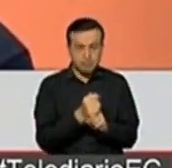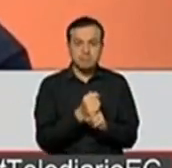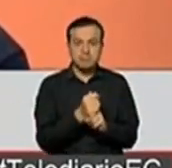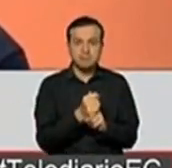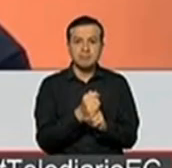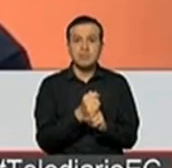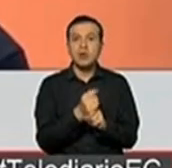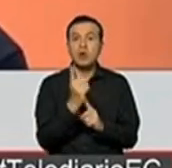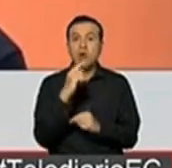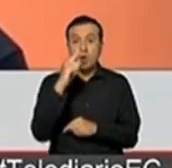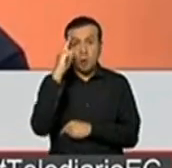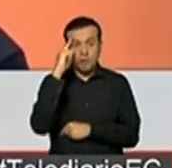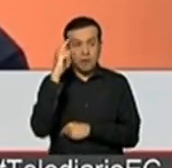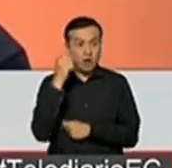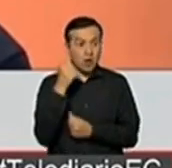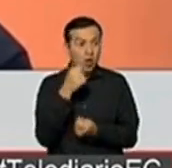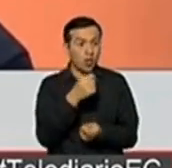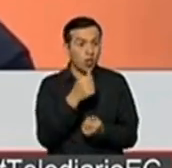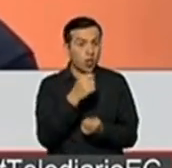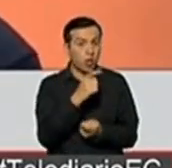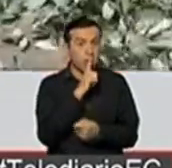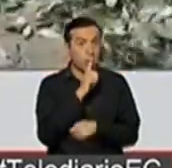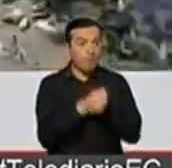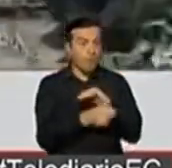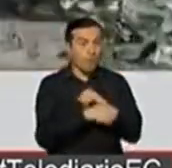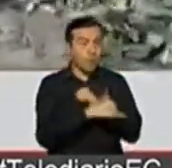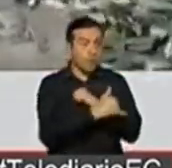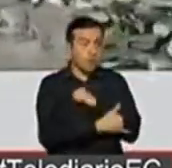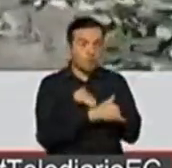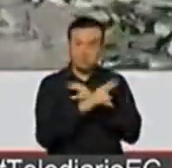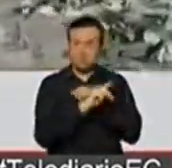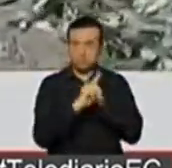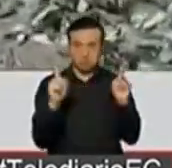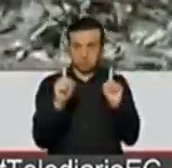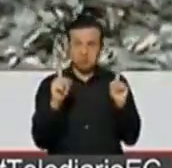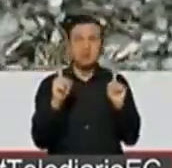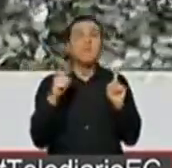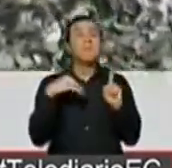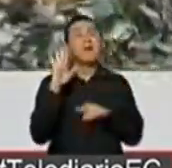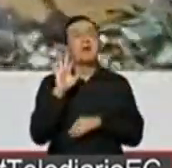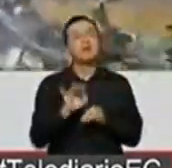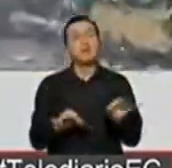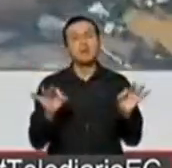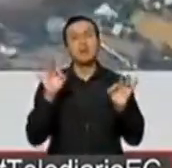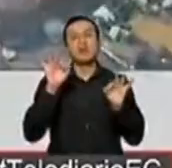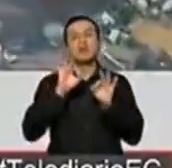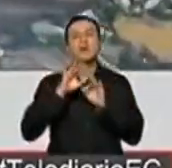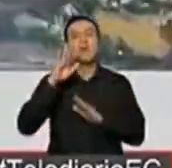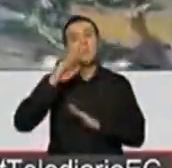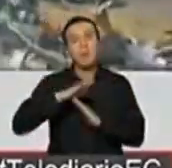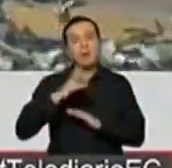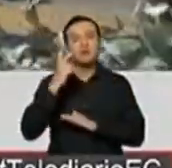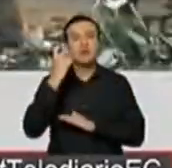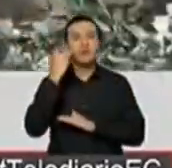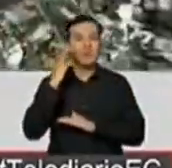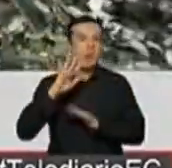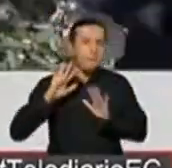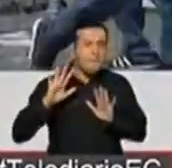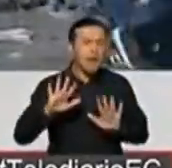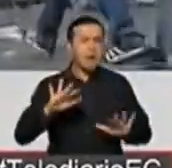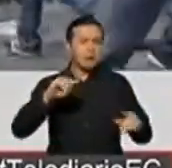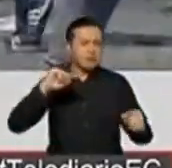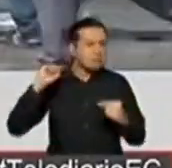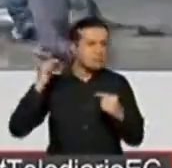que los subsidios no se vayan para los contrabandistas. No obstante, lo principal fue el restablecimiento de la paz, luego de 12 días de